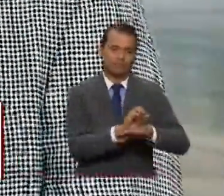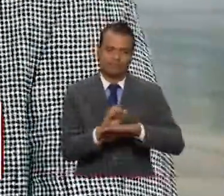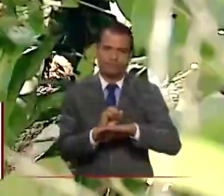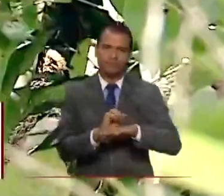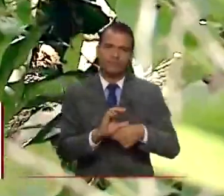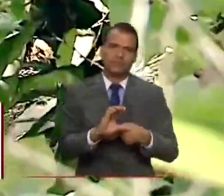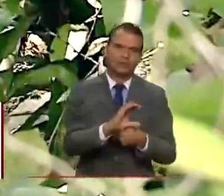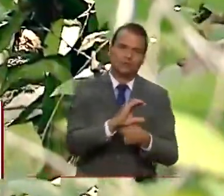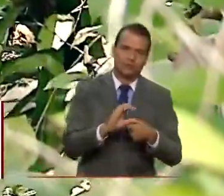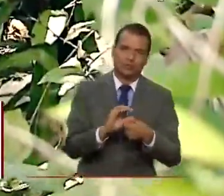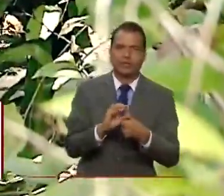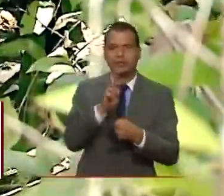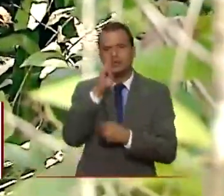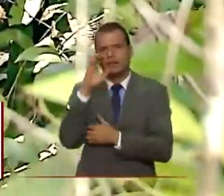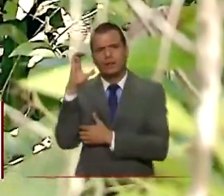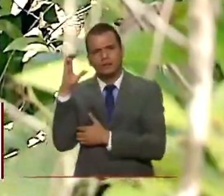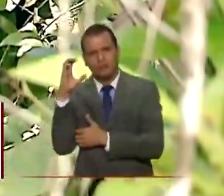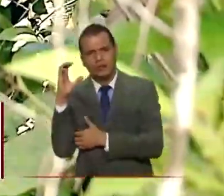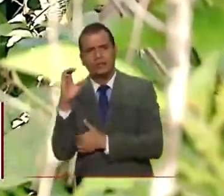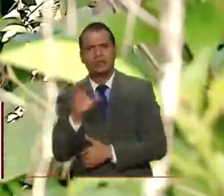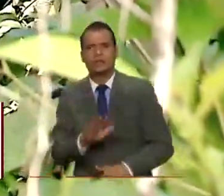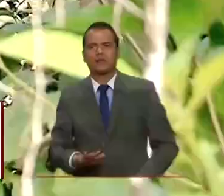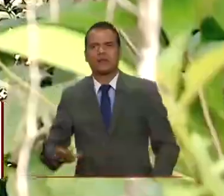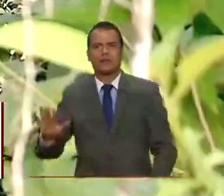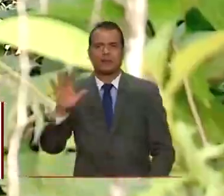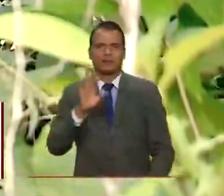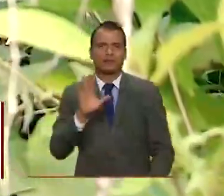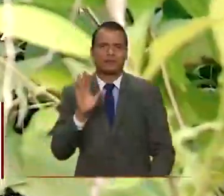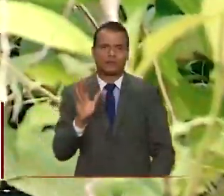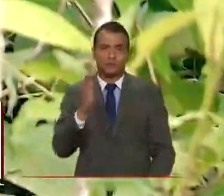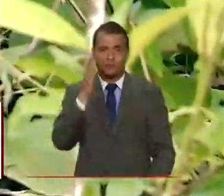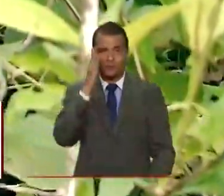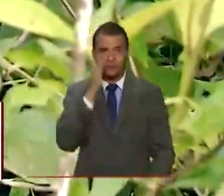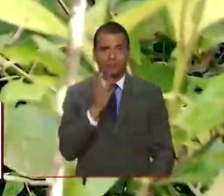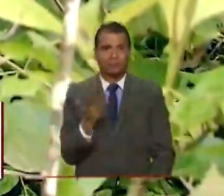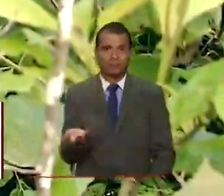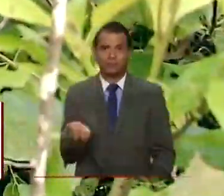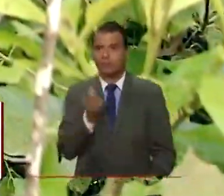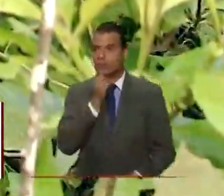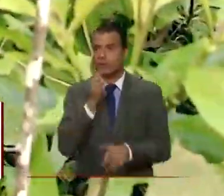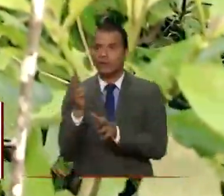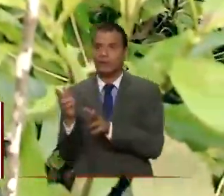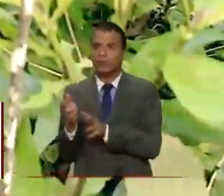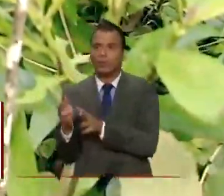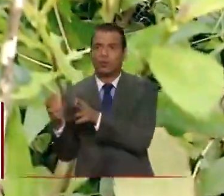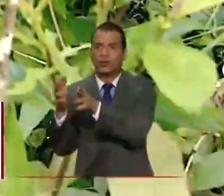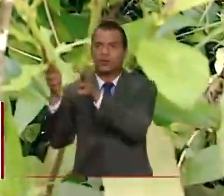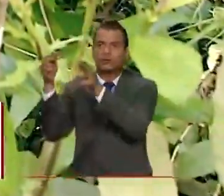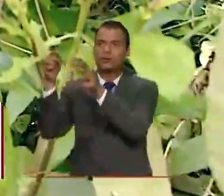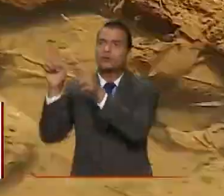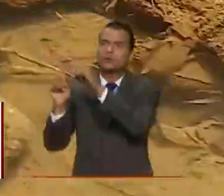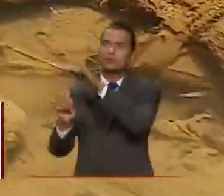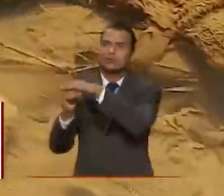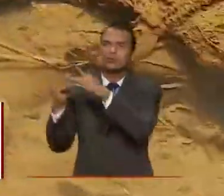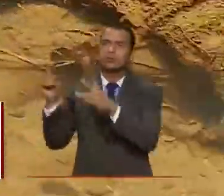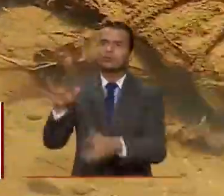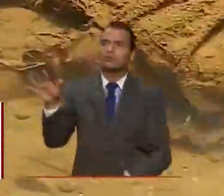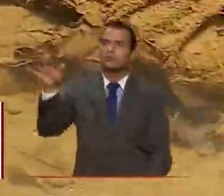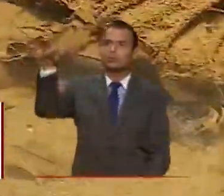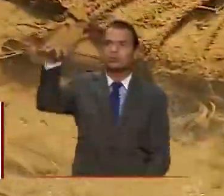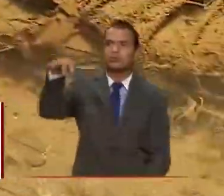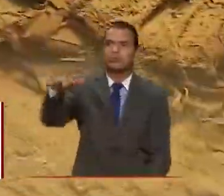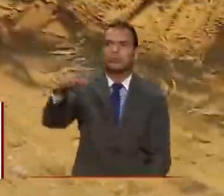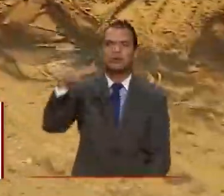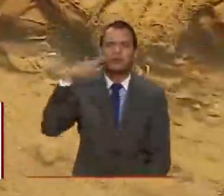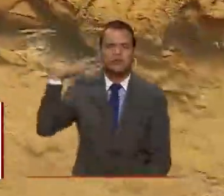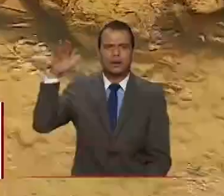como parques nacionales. Ustedes entenderán que nuestros ríos nacen en jurisdicción de una autoridad ambiental y en su recorrido es que empiezan las